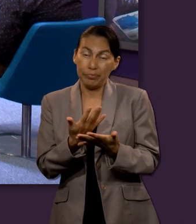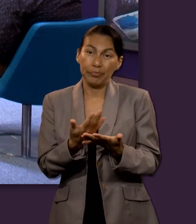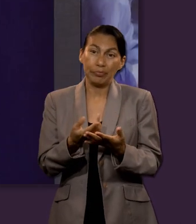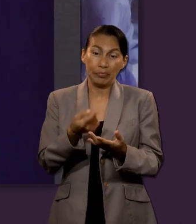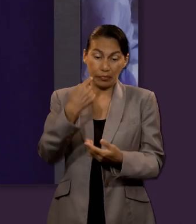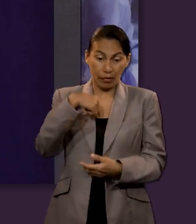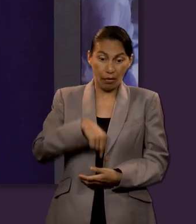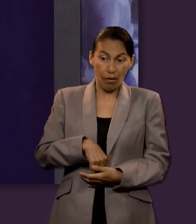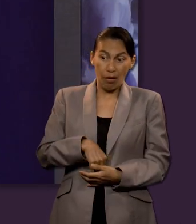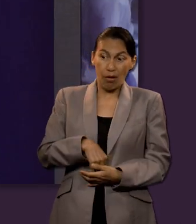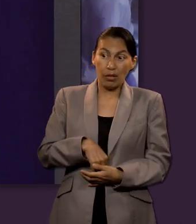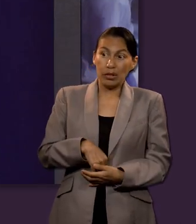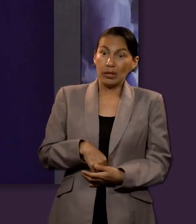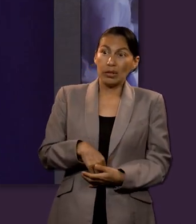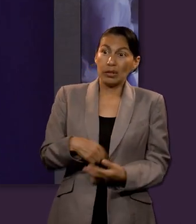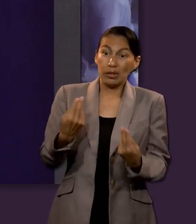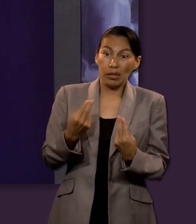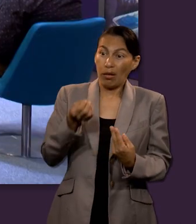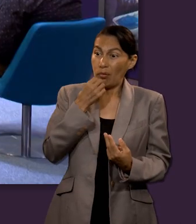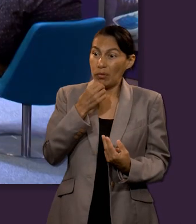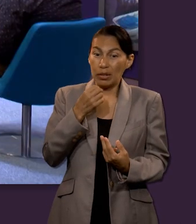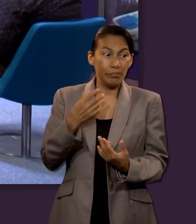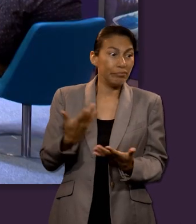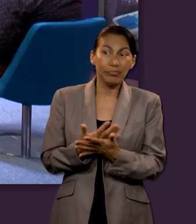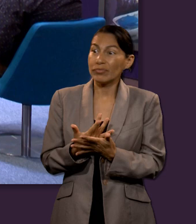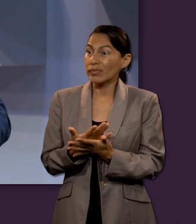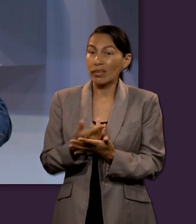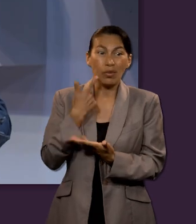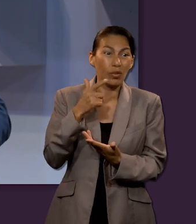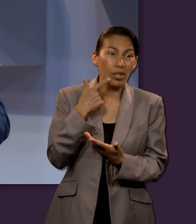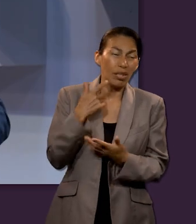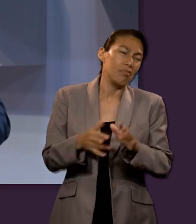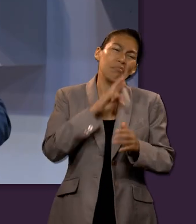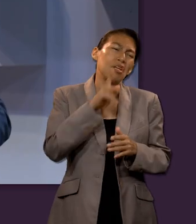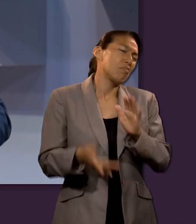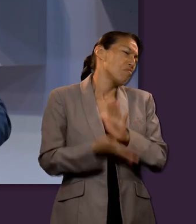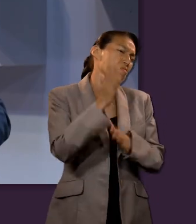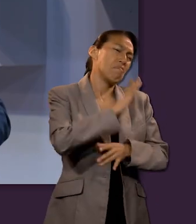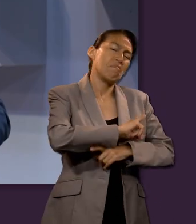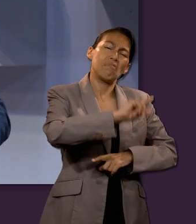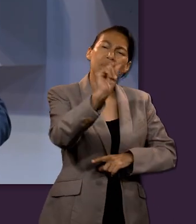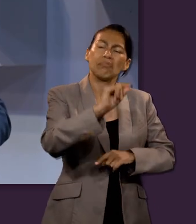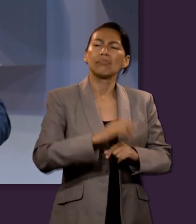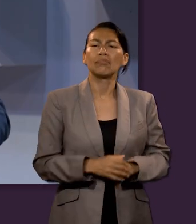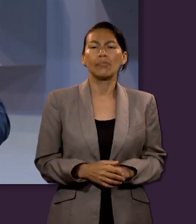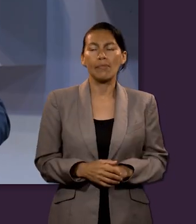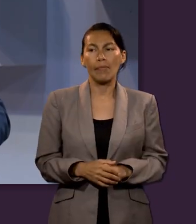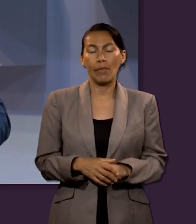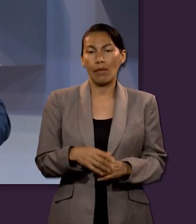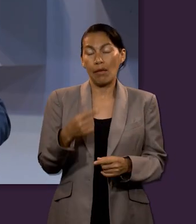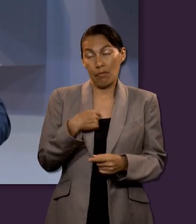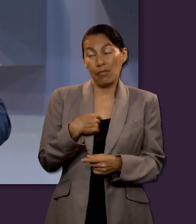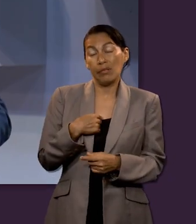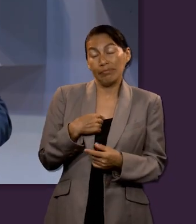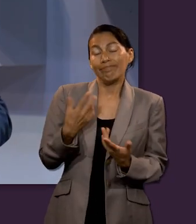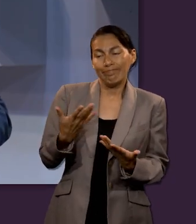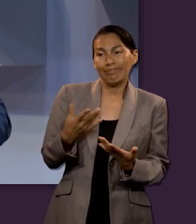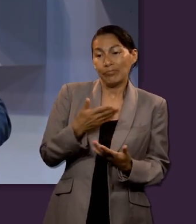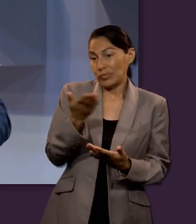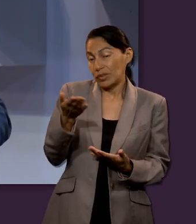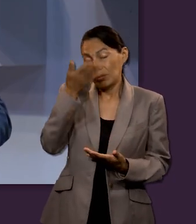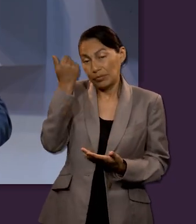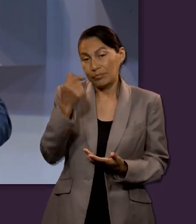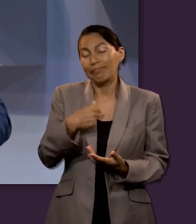una necesidad en nuestro cuerpo nos irritamos y nos vamos no no sé si a ustedes les ha pasado o no pero a mí sí entonces esa